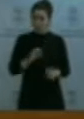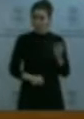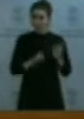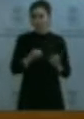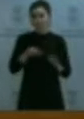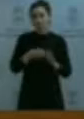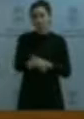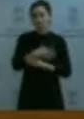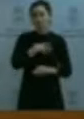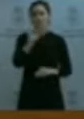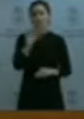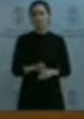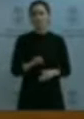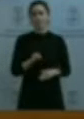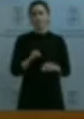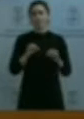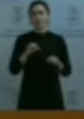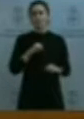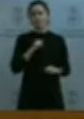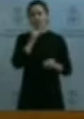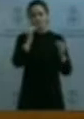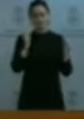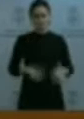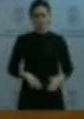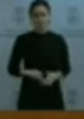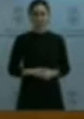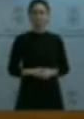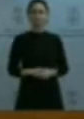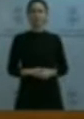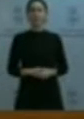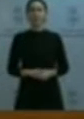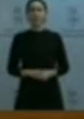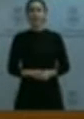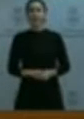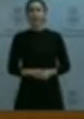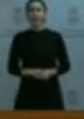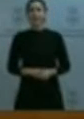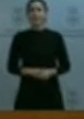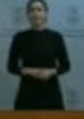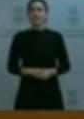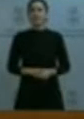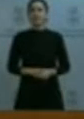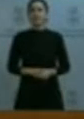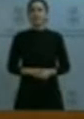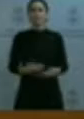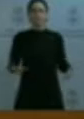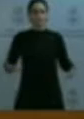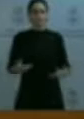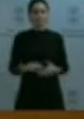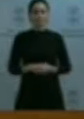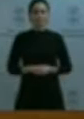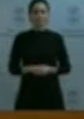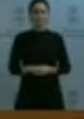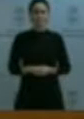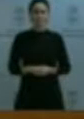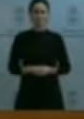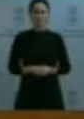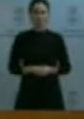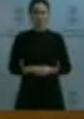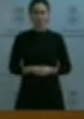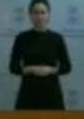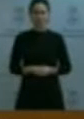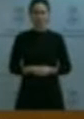historias clínicas, a conjunto de esas historias clínicas. También se estaba dando asesoramiento, aunque usted diga que no,